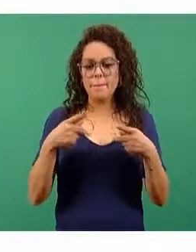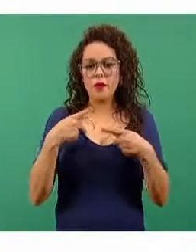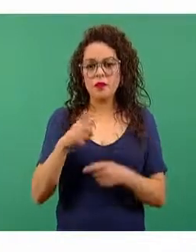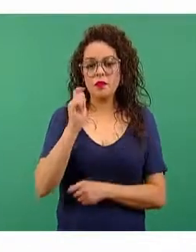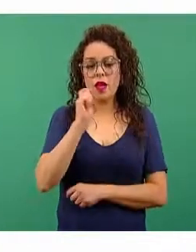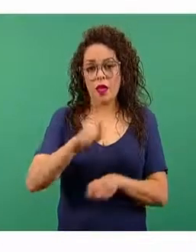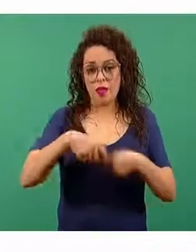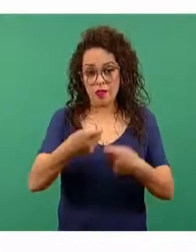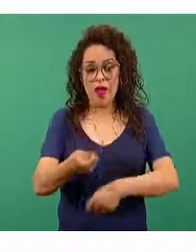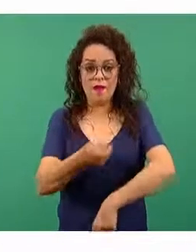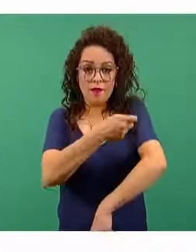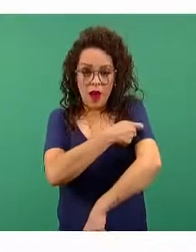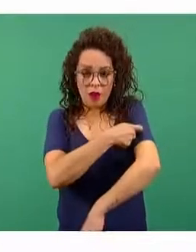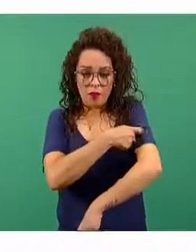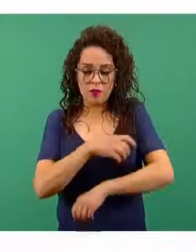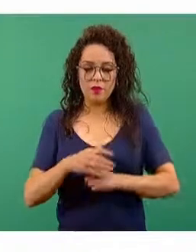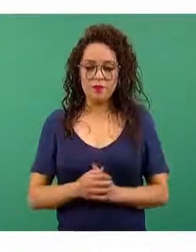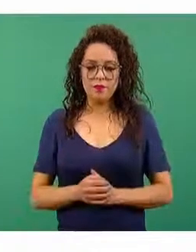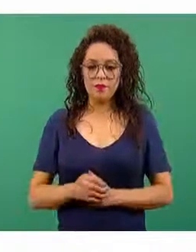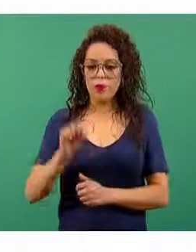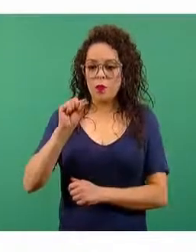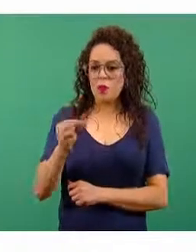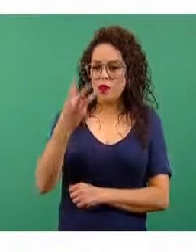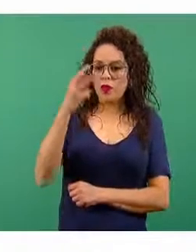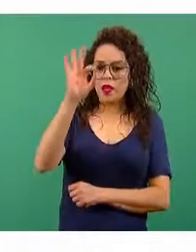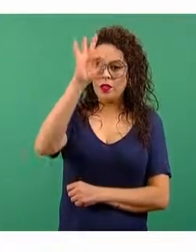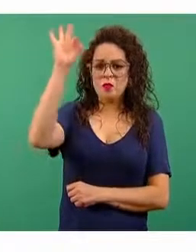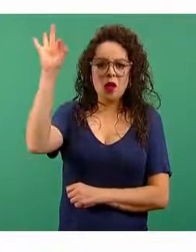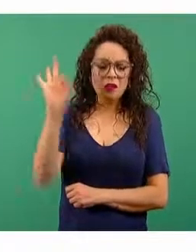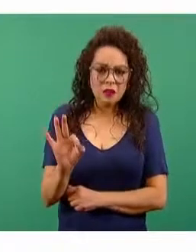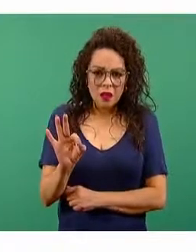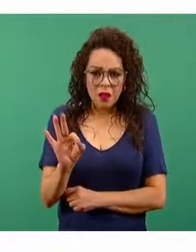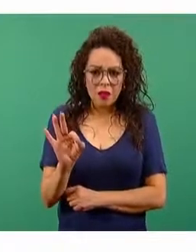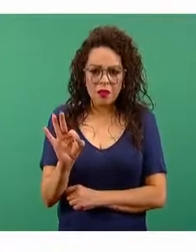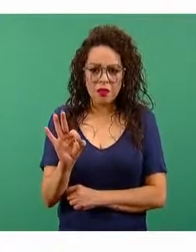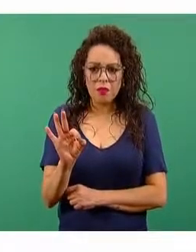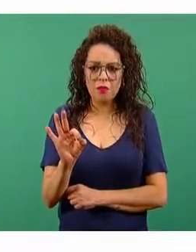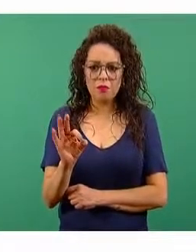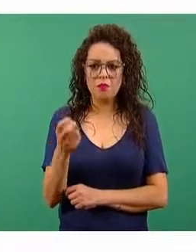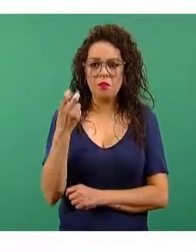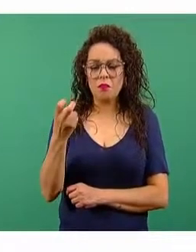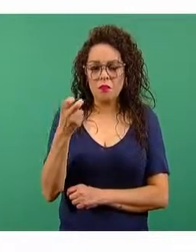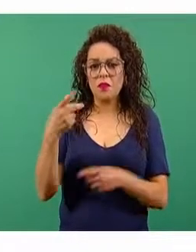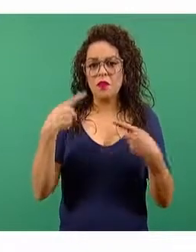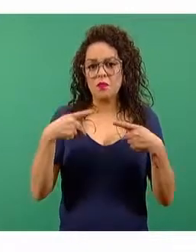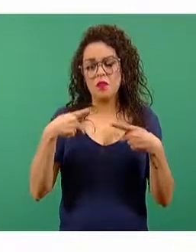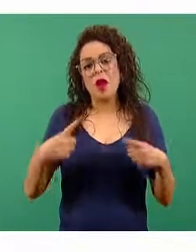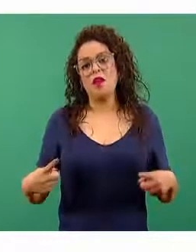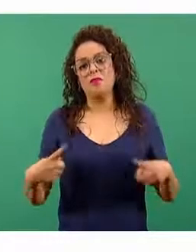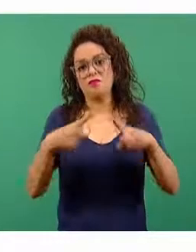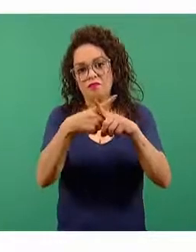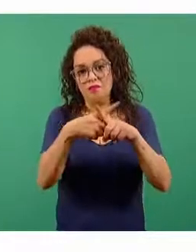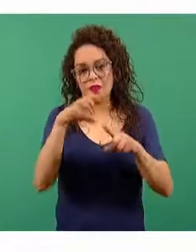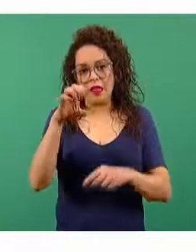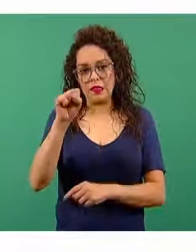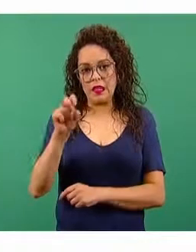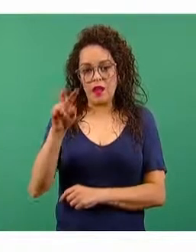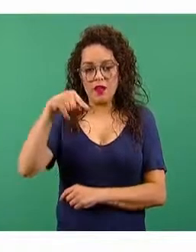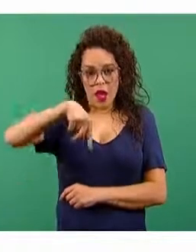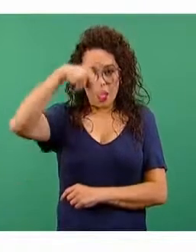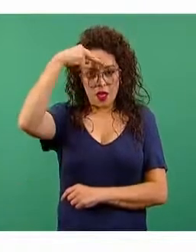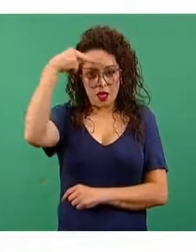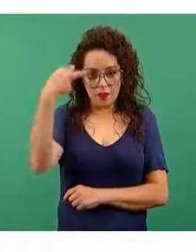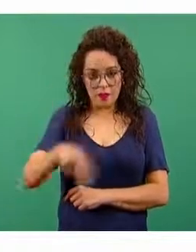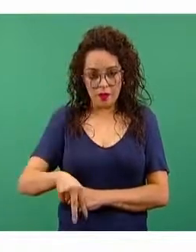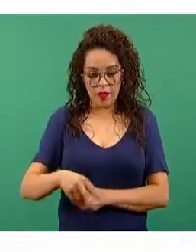ser vacunadas. Son menos de 0.3% las personas que presentan estos eventos o que las han presentado en México hasta el